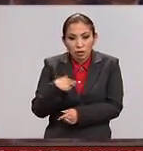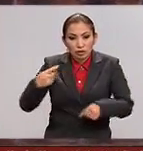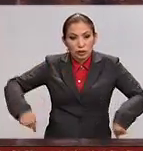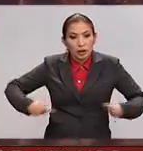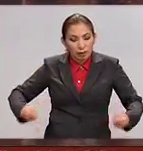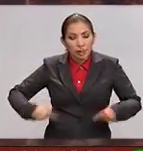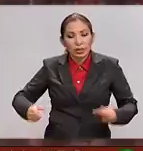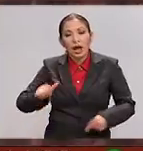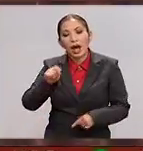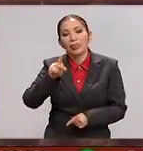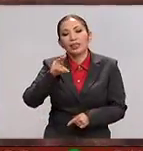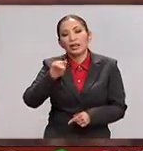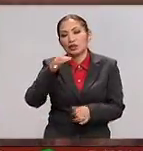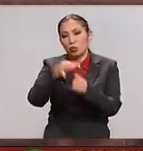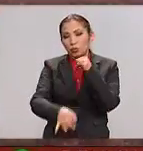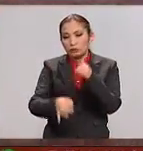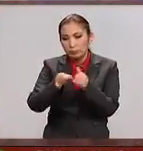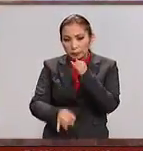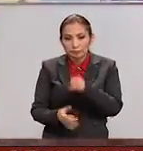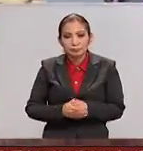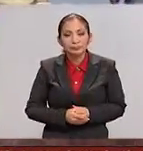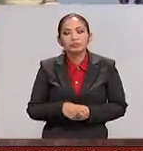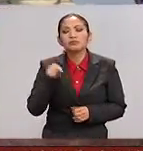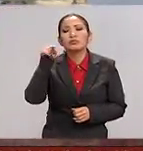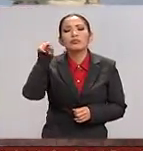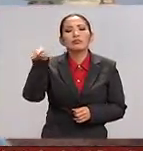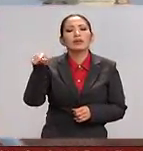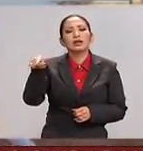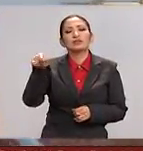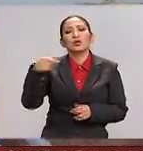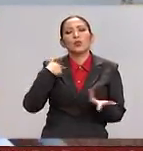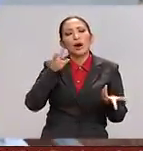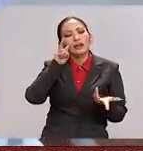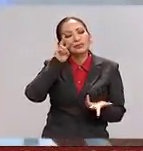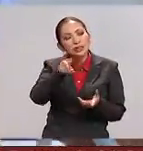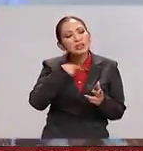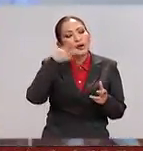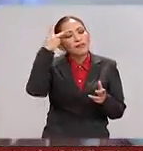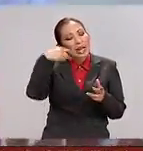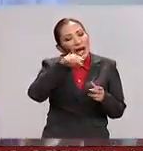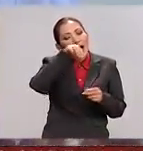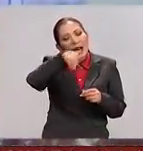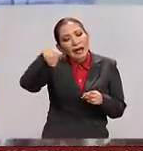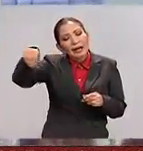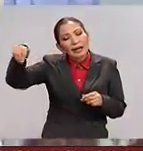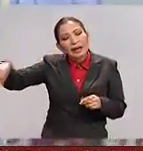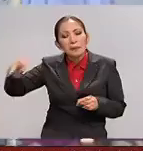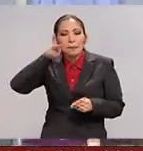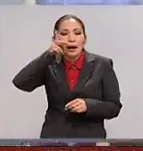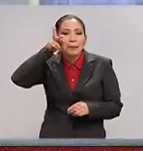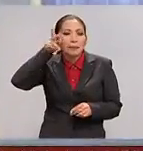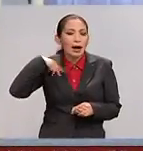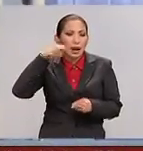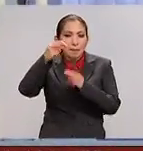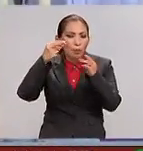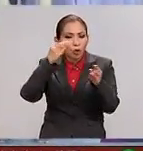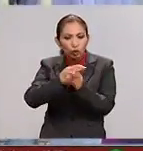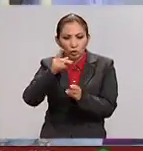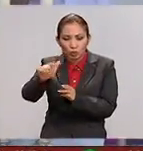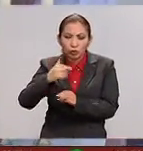silla de ruedas. Andrés Beltramo, por último, tú que has seguido los recorridos del Papa Francisco por todo el